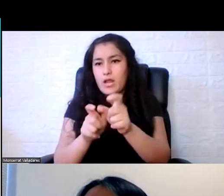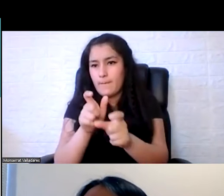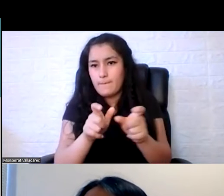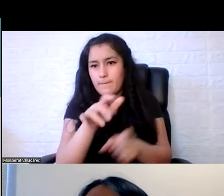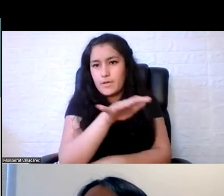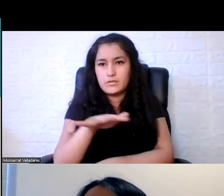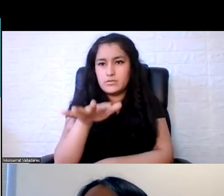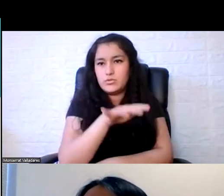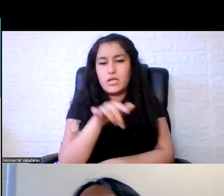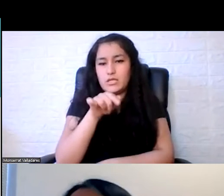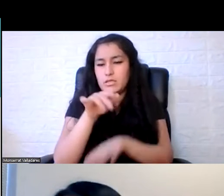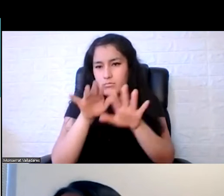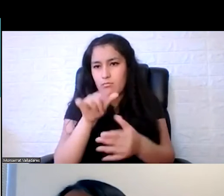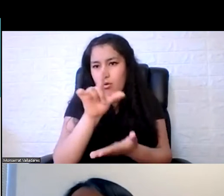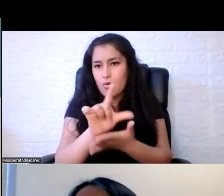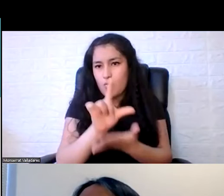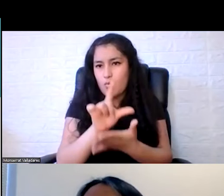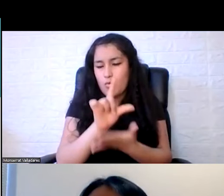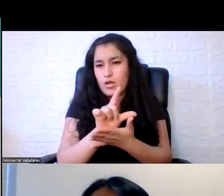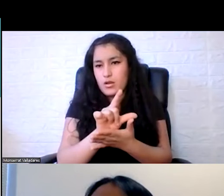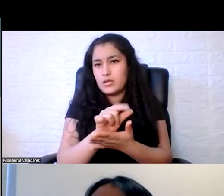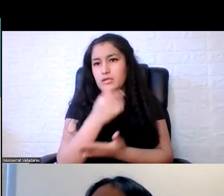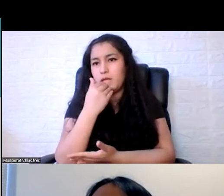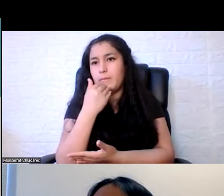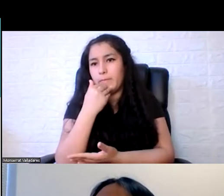allí estamos, que allí habitamos, y sobre todo